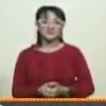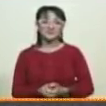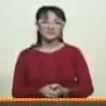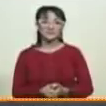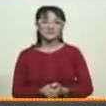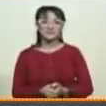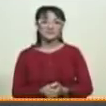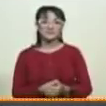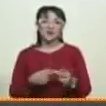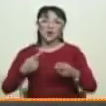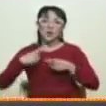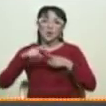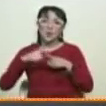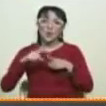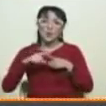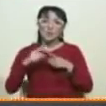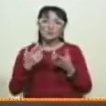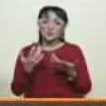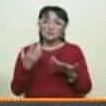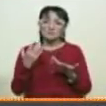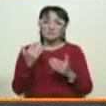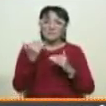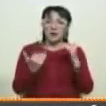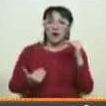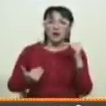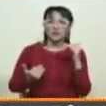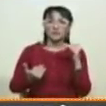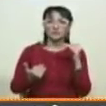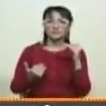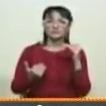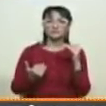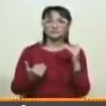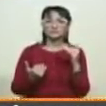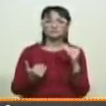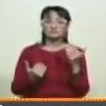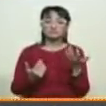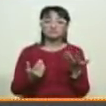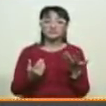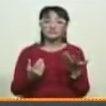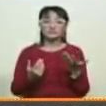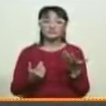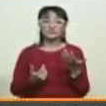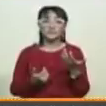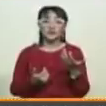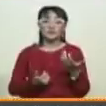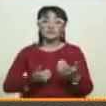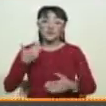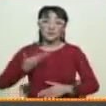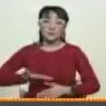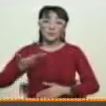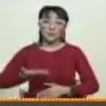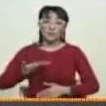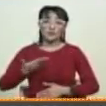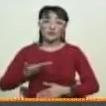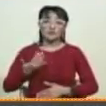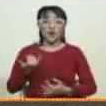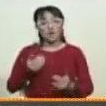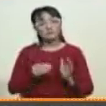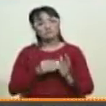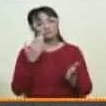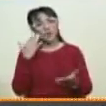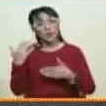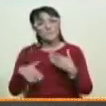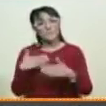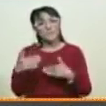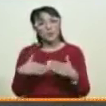alta y otros que está considerablemente baja. Es decir, es como dato lo más significativo, pero bueno, hemos vuelto a ver cómo es el